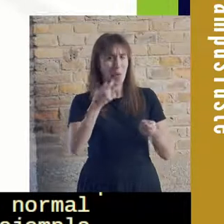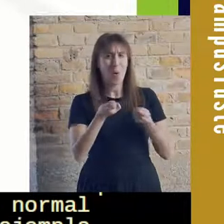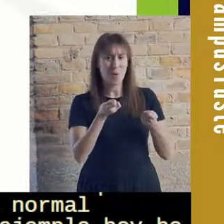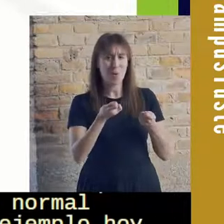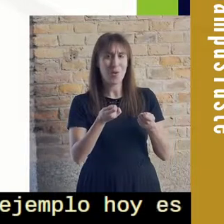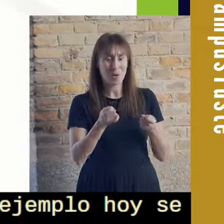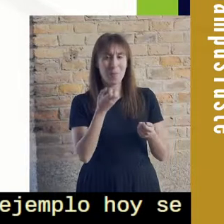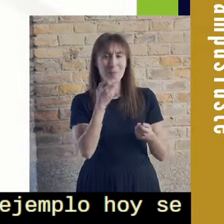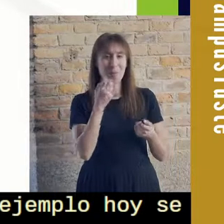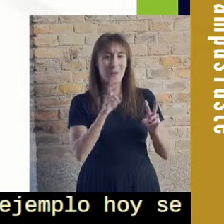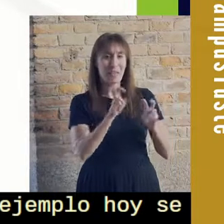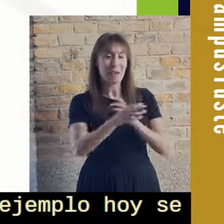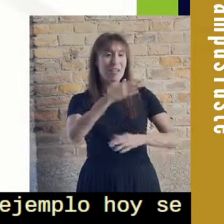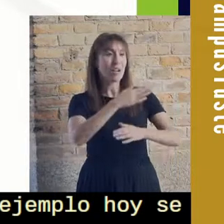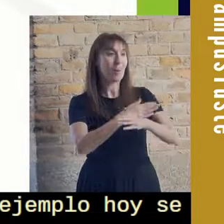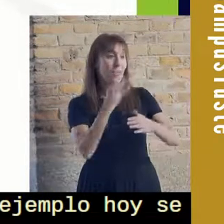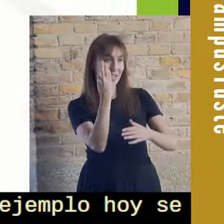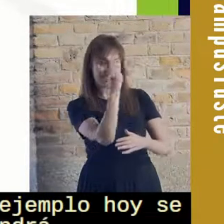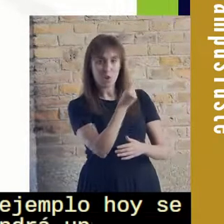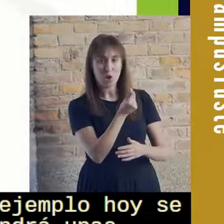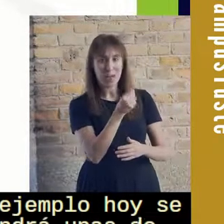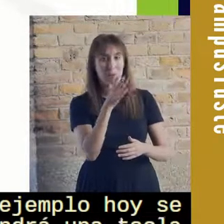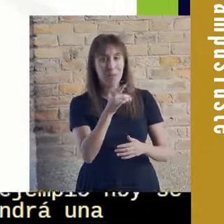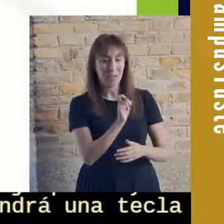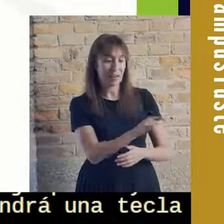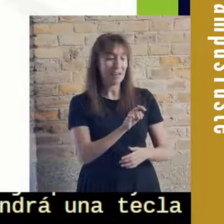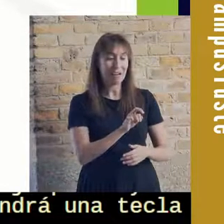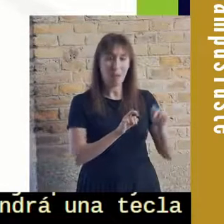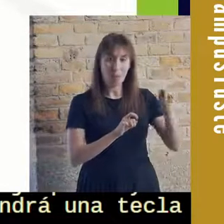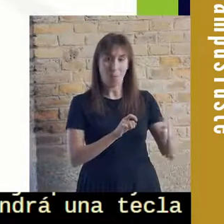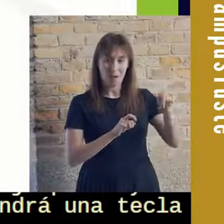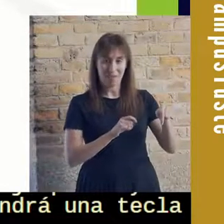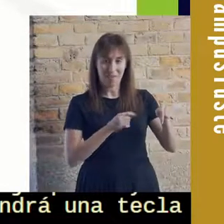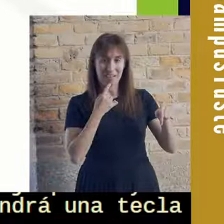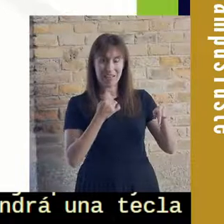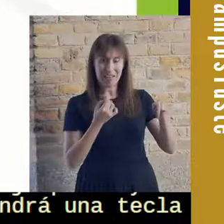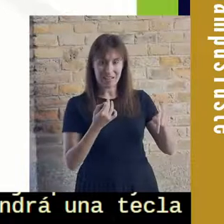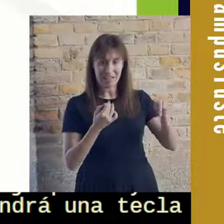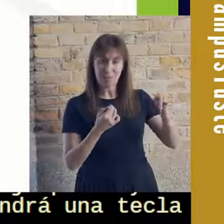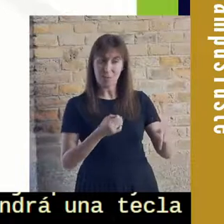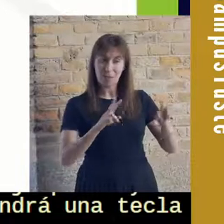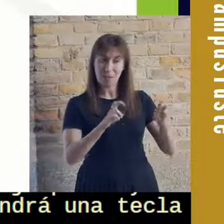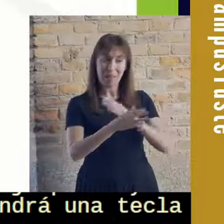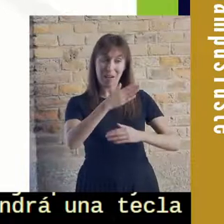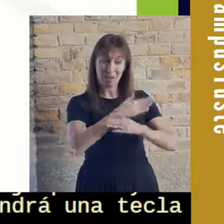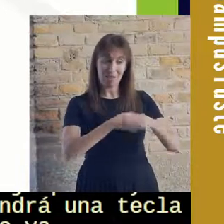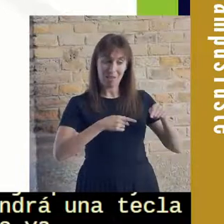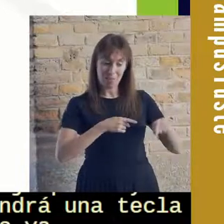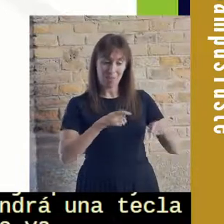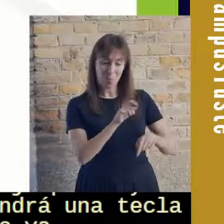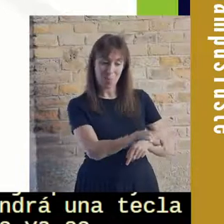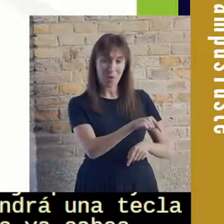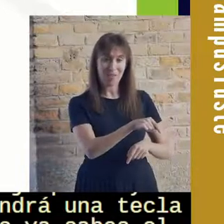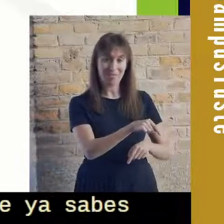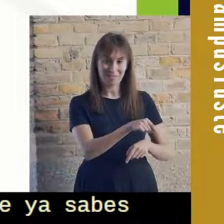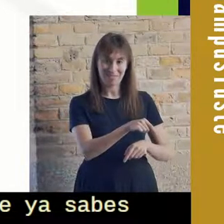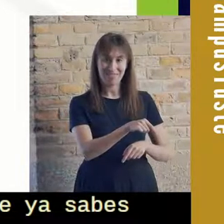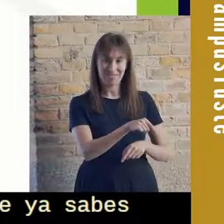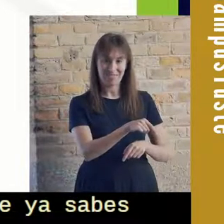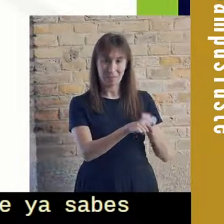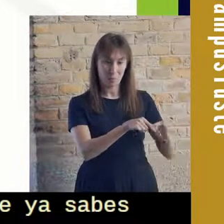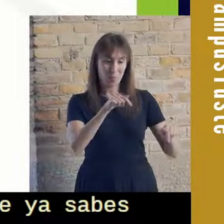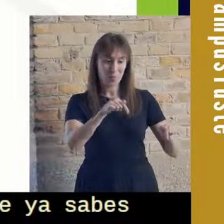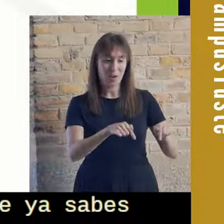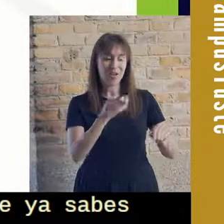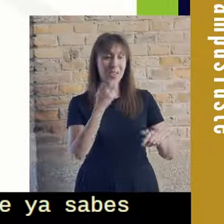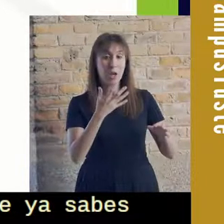hoy se va a hablar sobre discapacidad sensorial pues tendrán una tecla donde pues sea dándole ya salga discapacidad y dándole ya salga sensorial que le toca